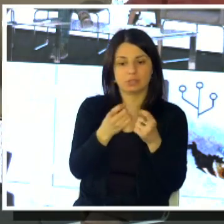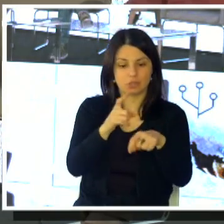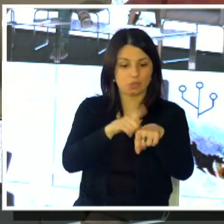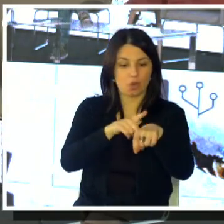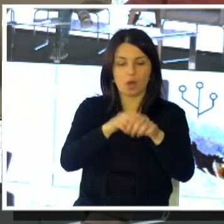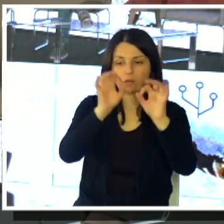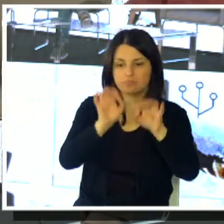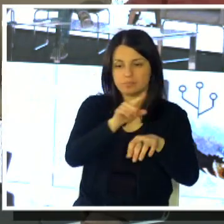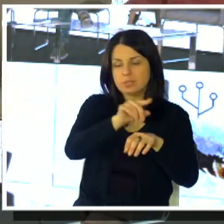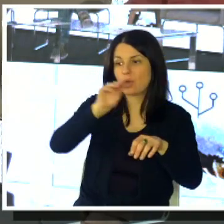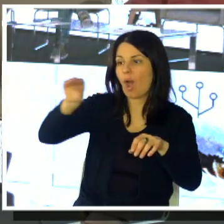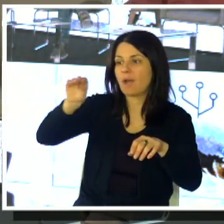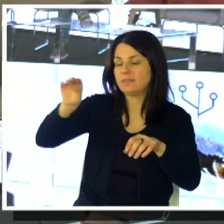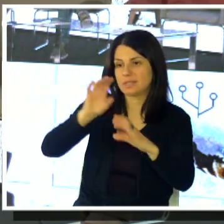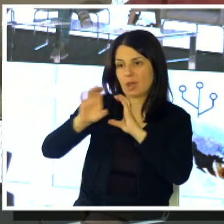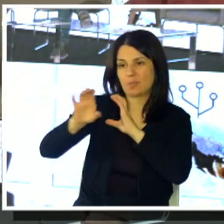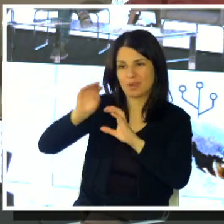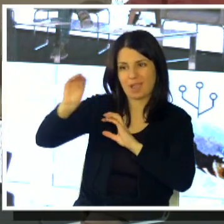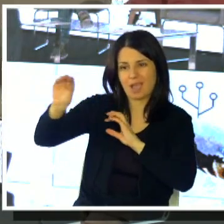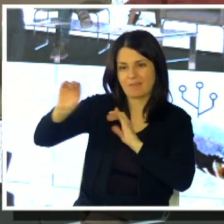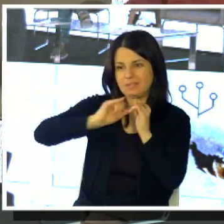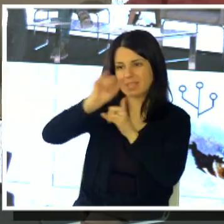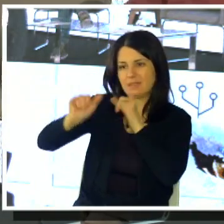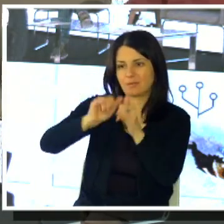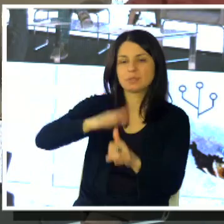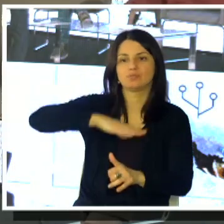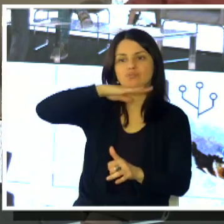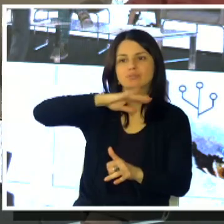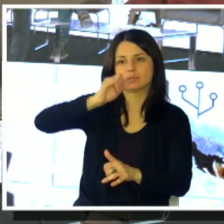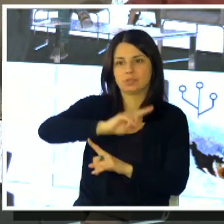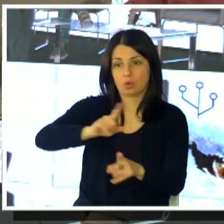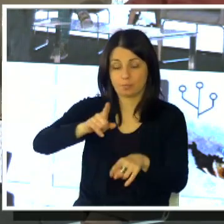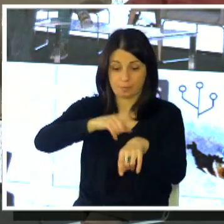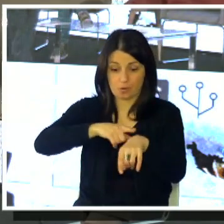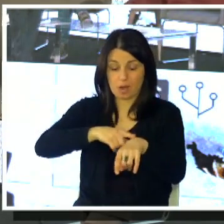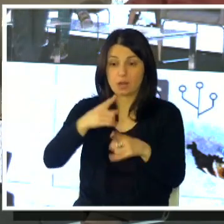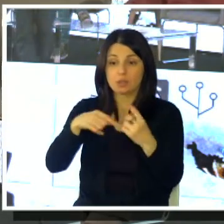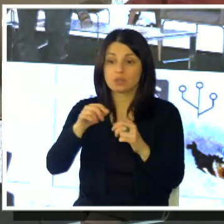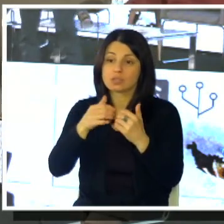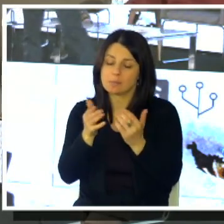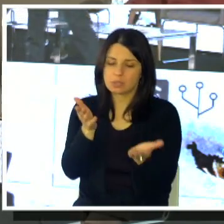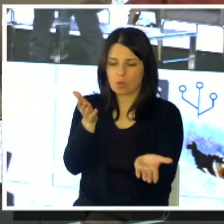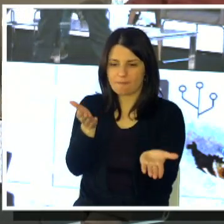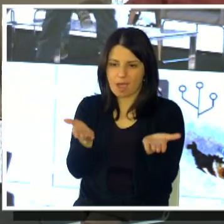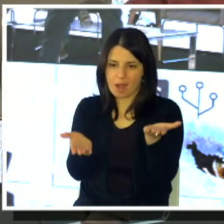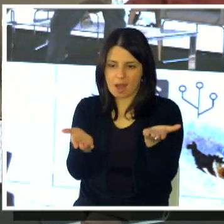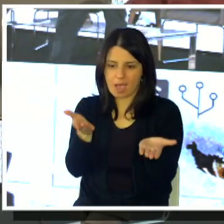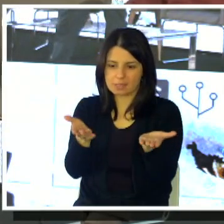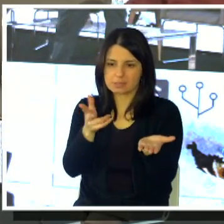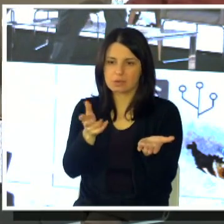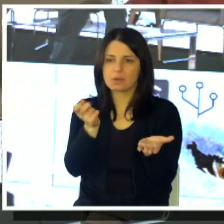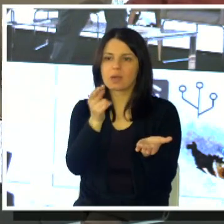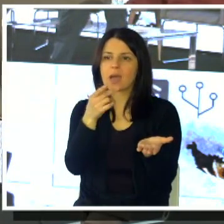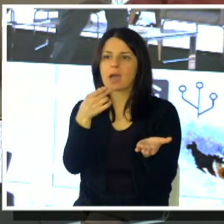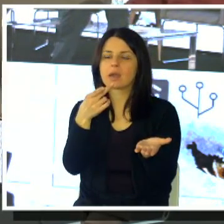sé que mis dispositivos están comunicando la información del llenado. Por lo tanto, empiezo a balancear el hardware